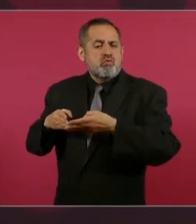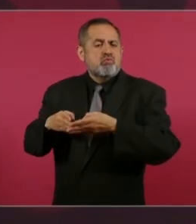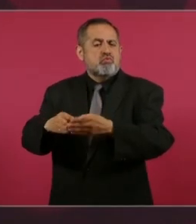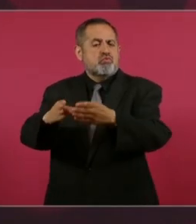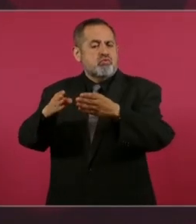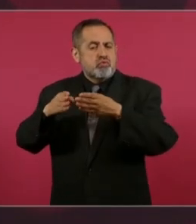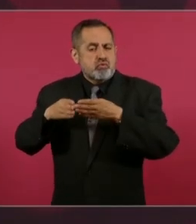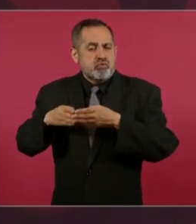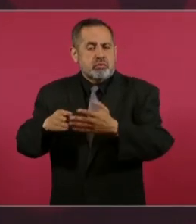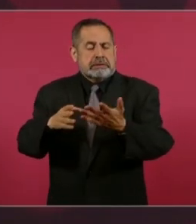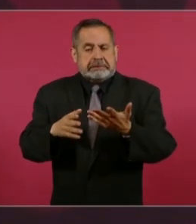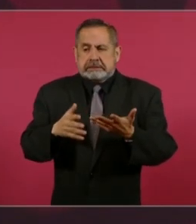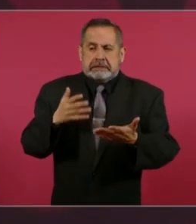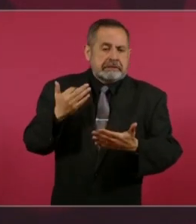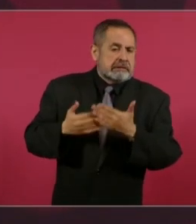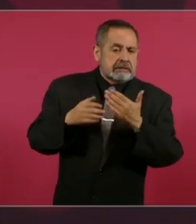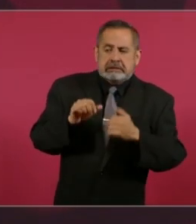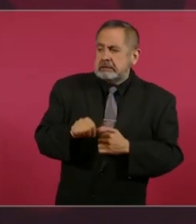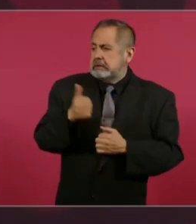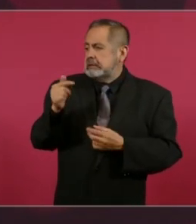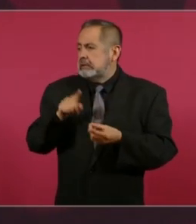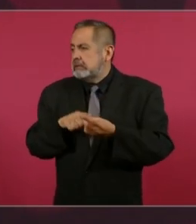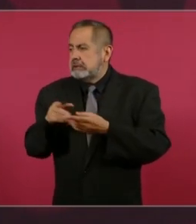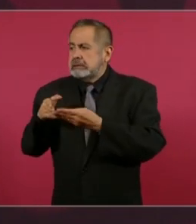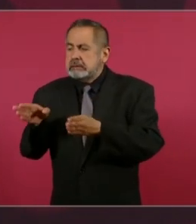la exploración de nuevos pasos,